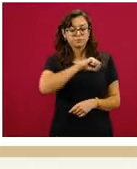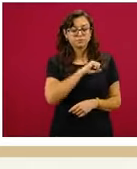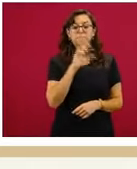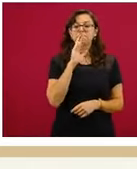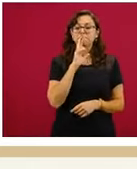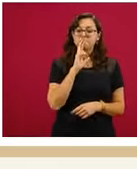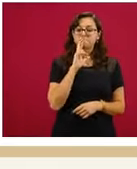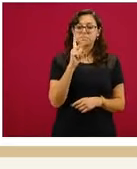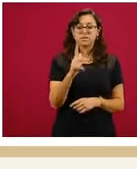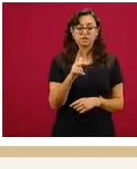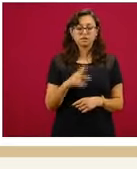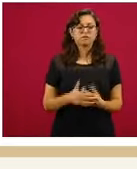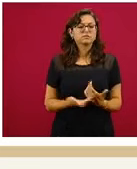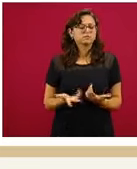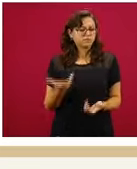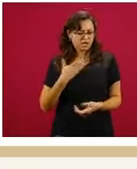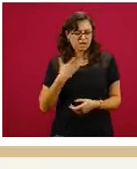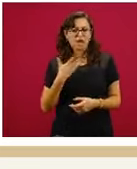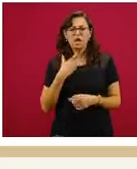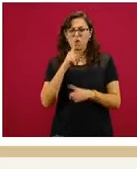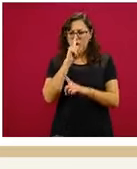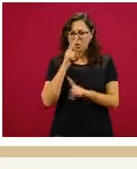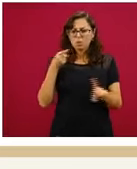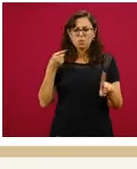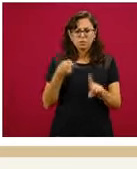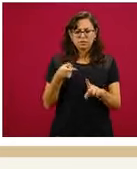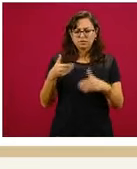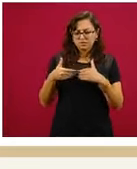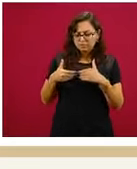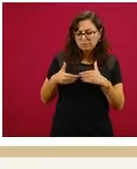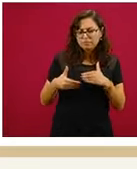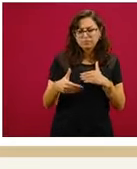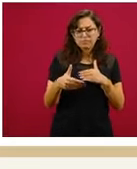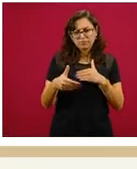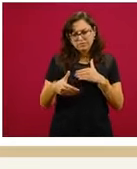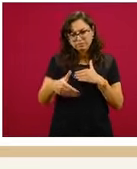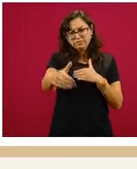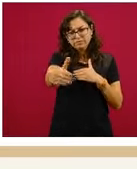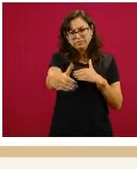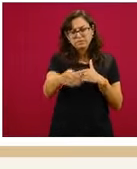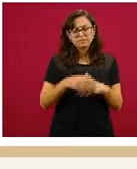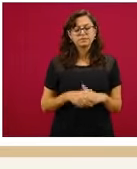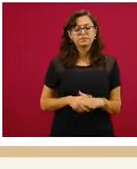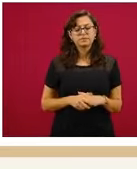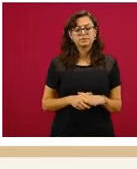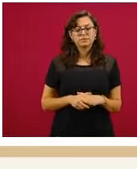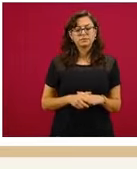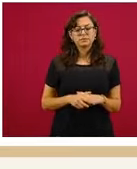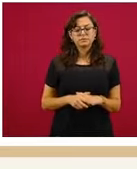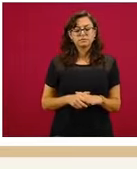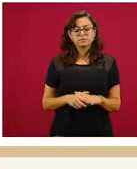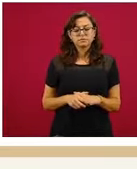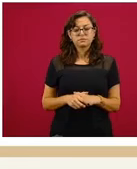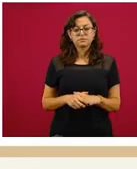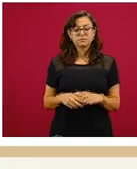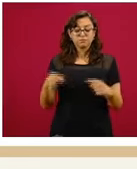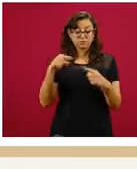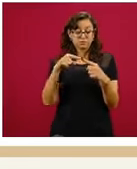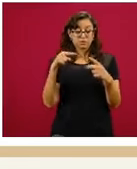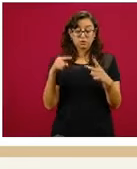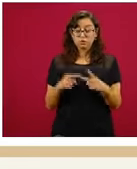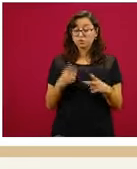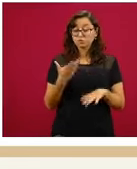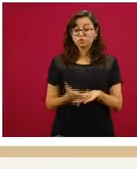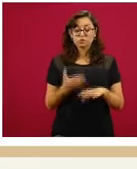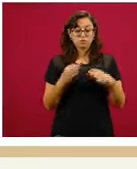tenemos objetivos, como ustedes ven, a mediano plazo y a largo plazo. Básicamente tenemos dos importantes, que